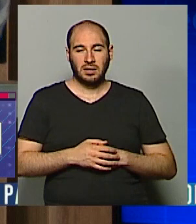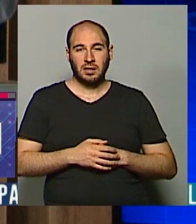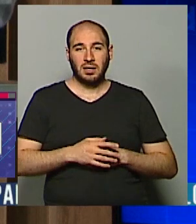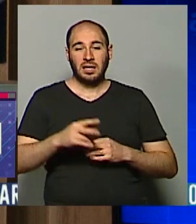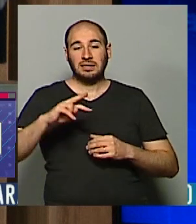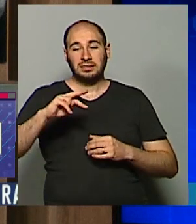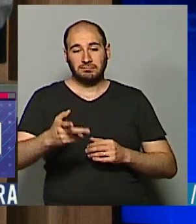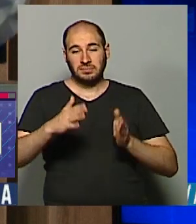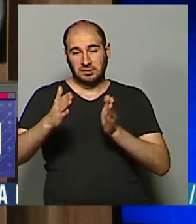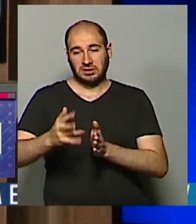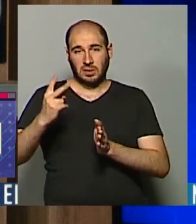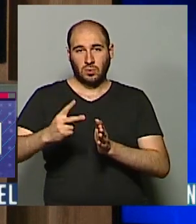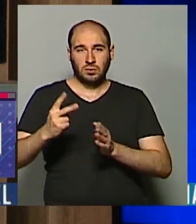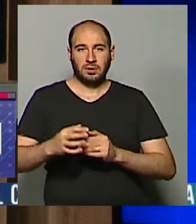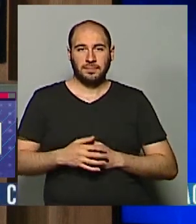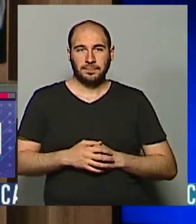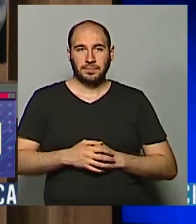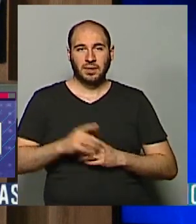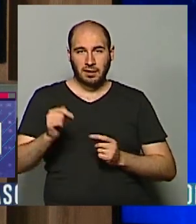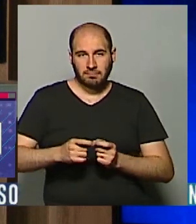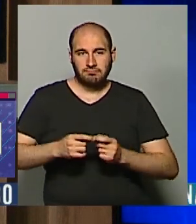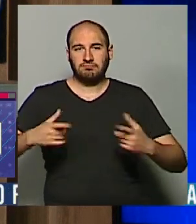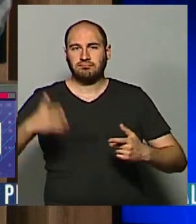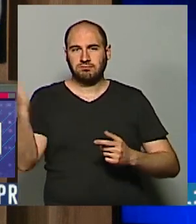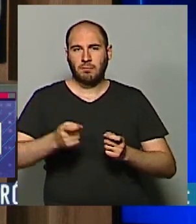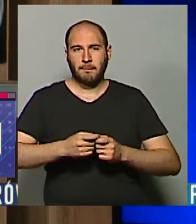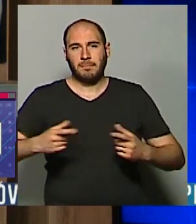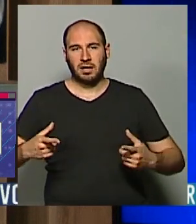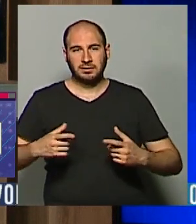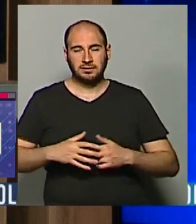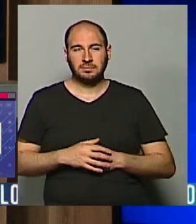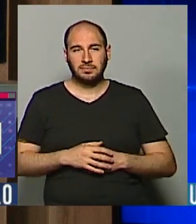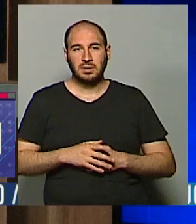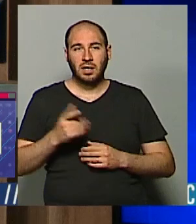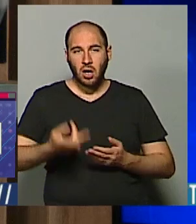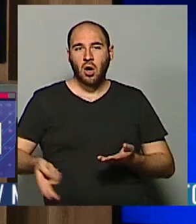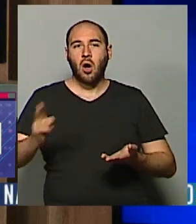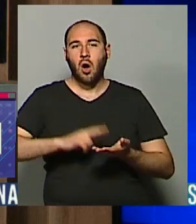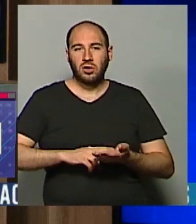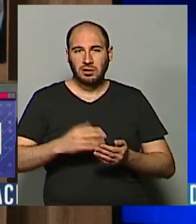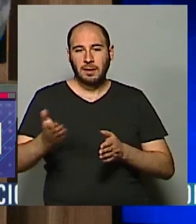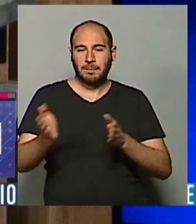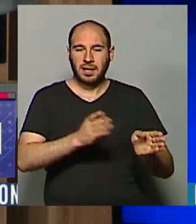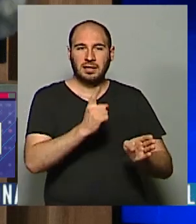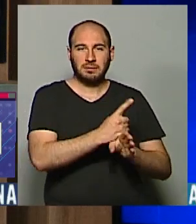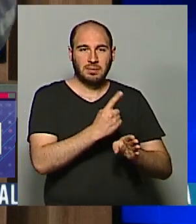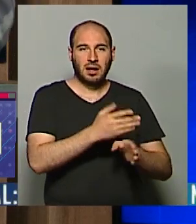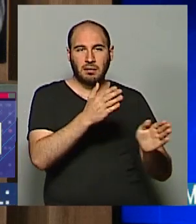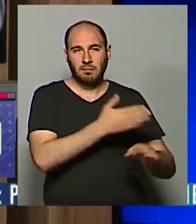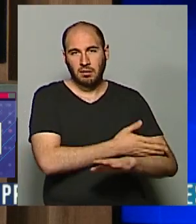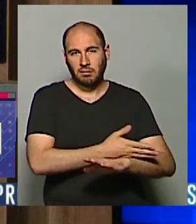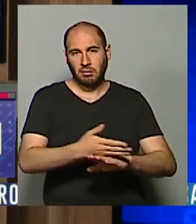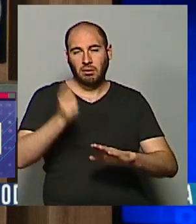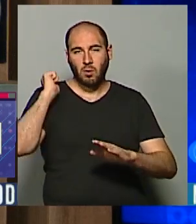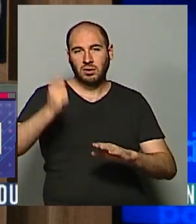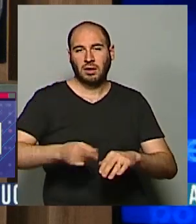la segunda instancia sería, donde ampliaron la condena, tienen que volver de vuelta a la primera instancia. Bueno, es un proceso